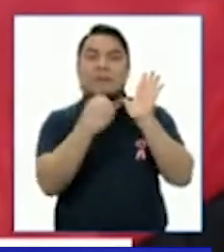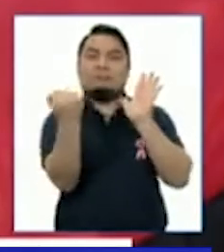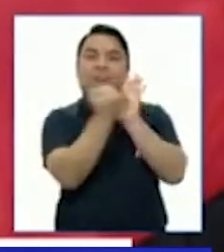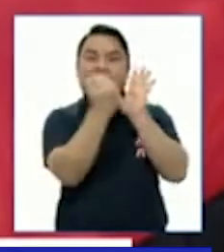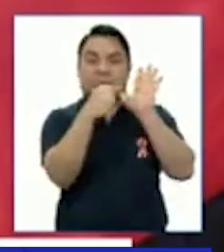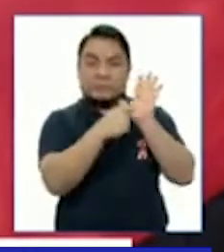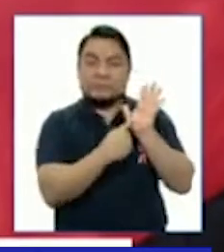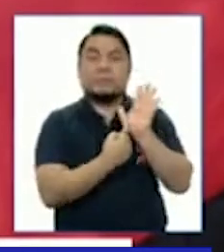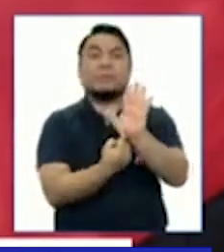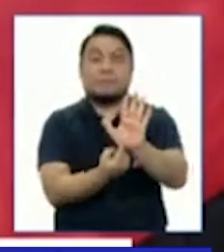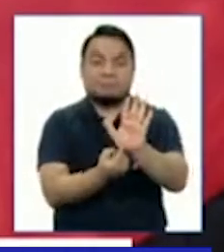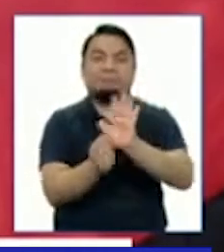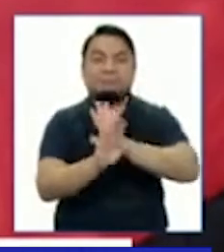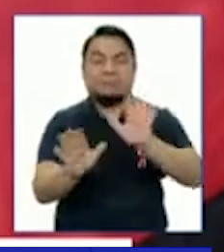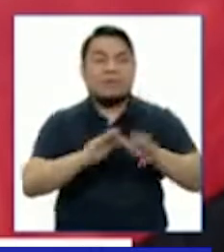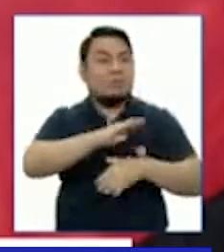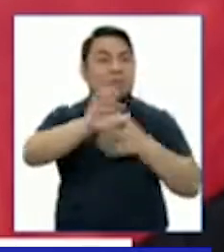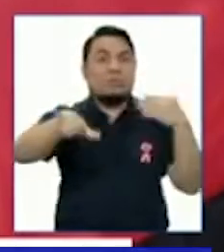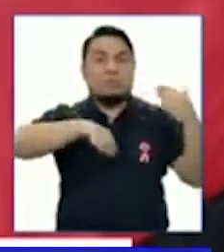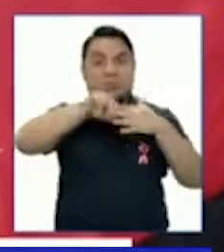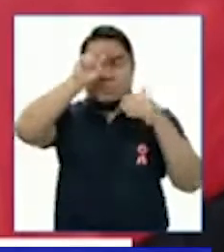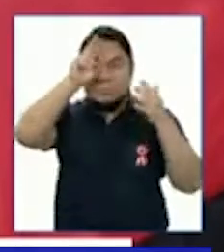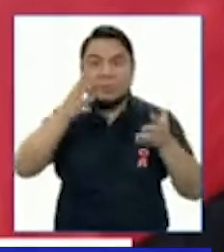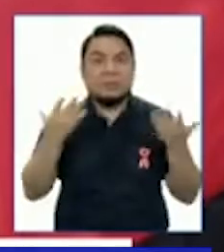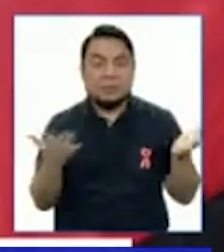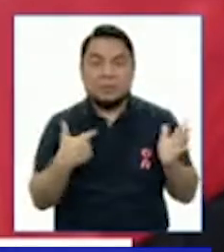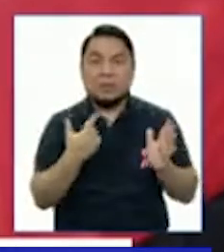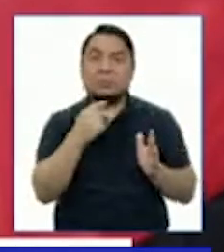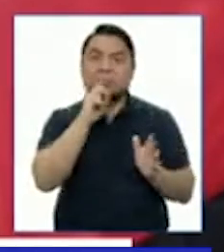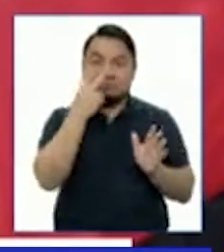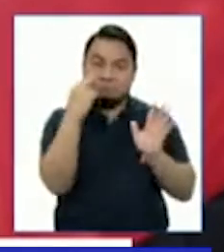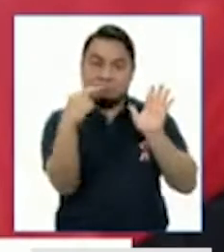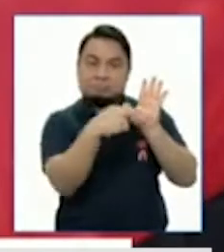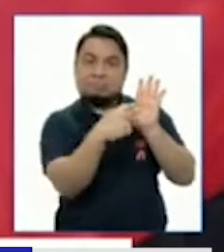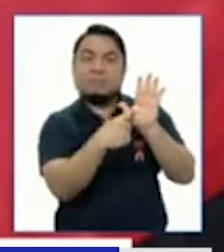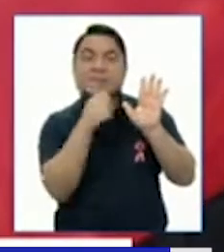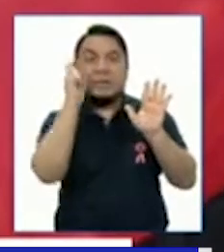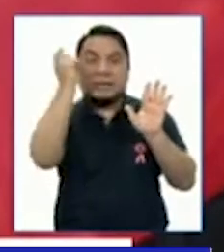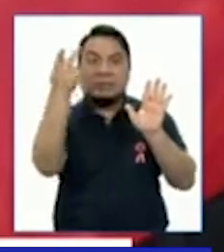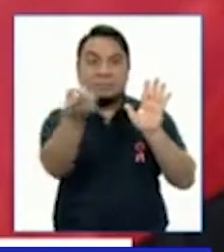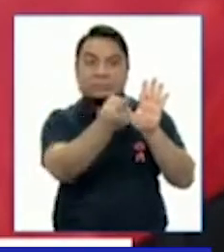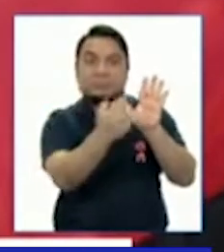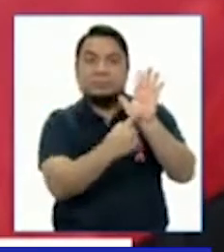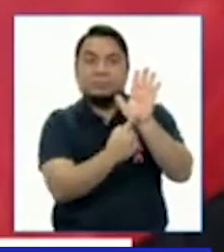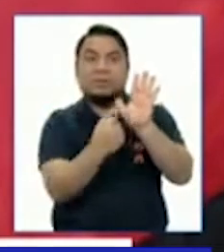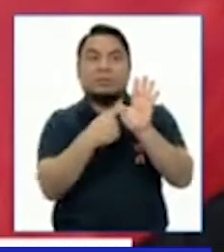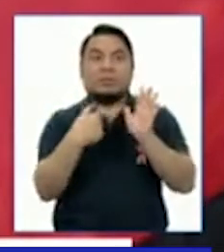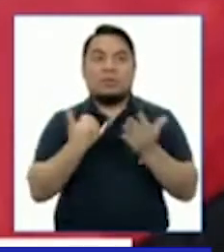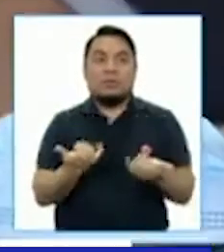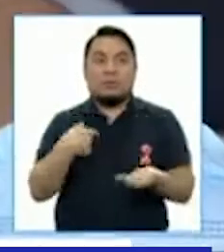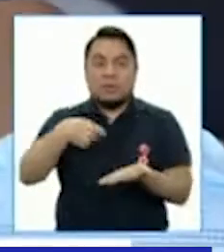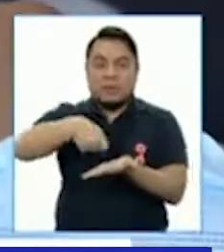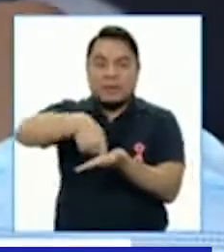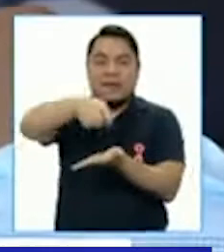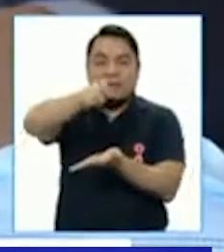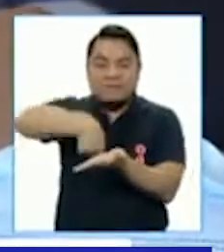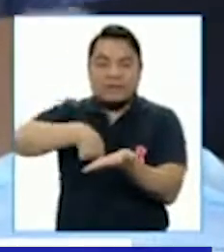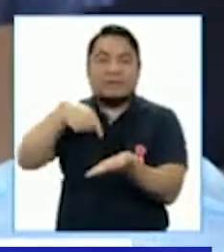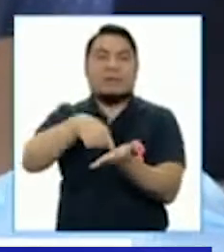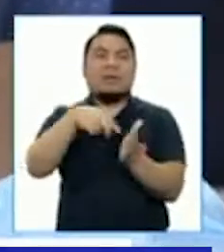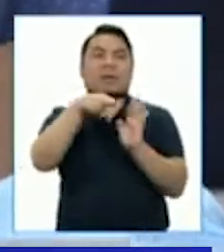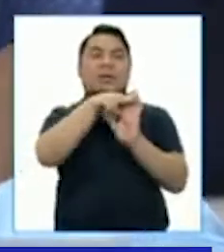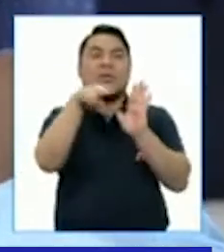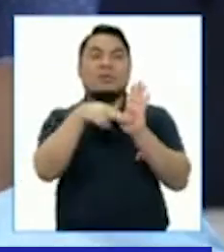y delante de todos los peruanos, suscribo el documento, la norma legal,